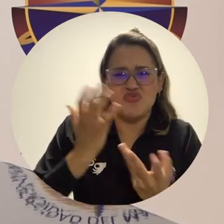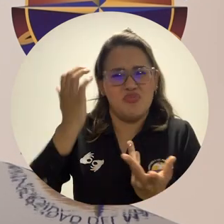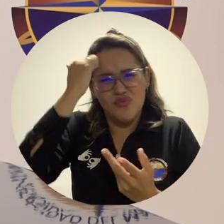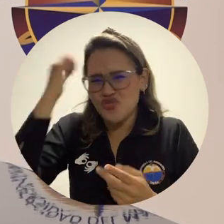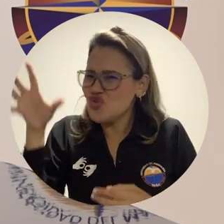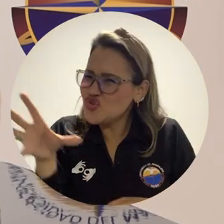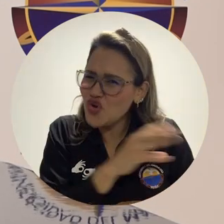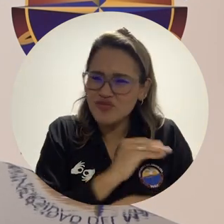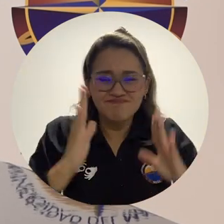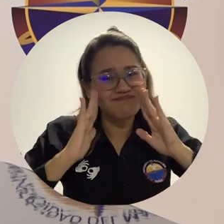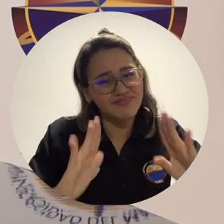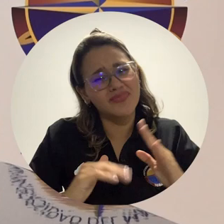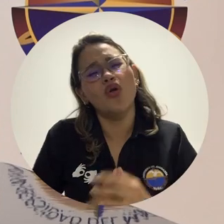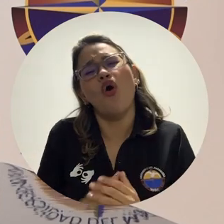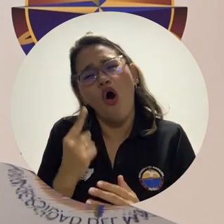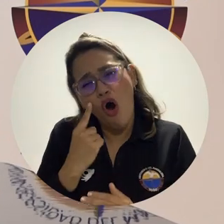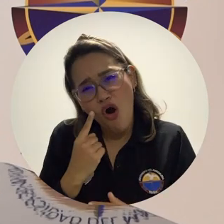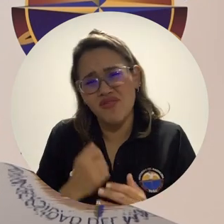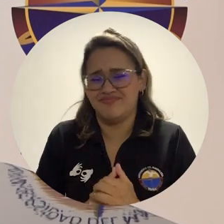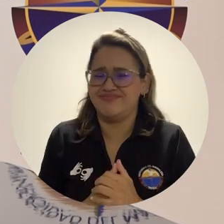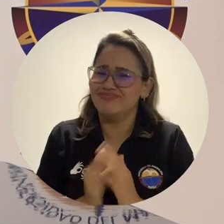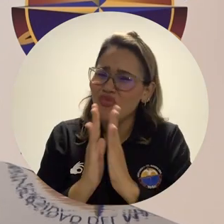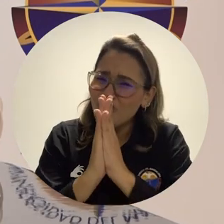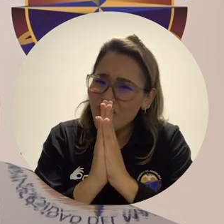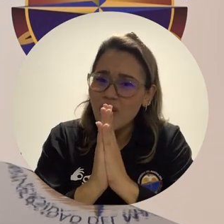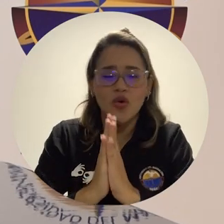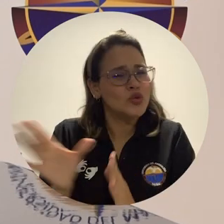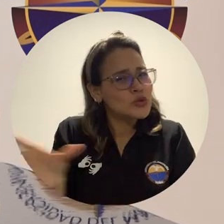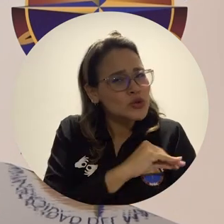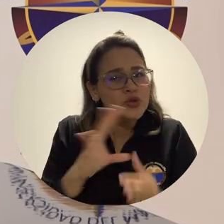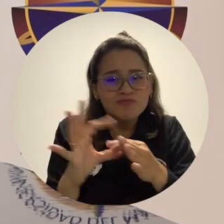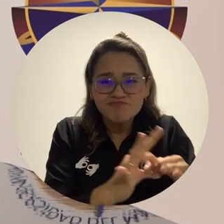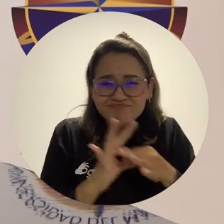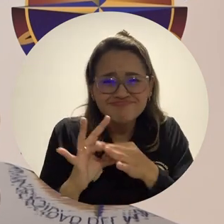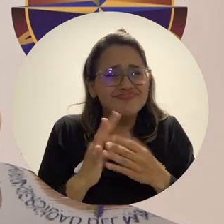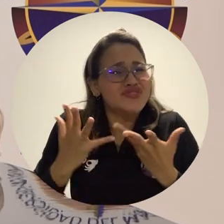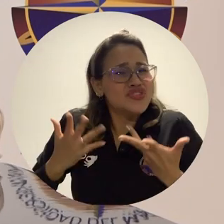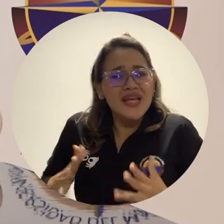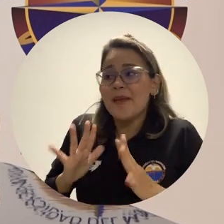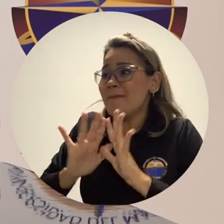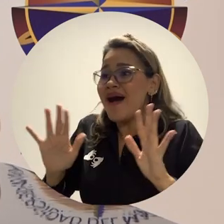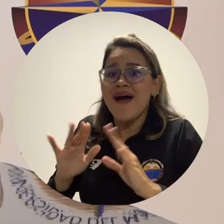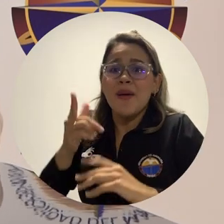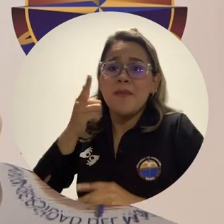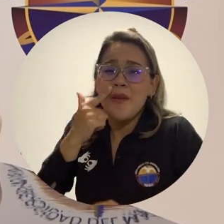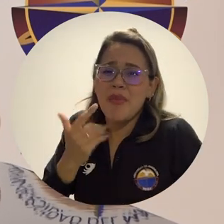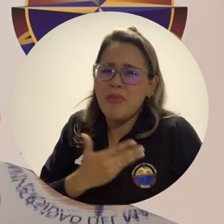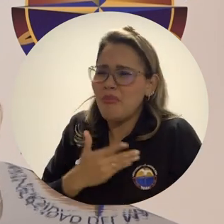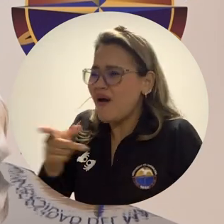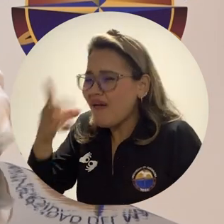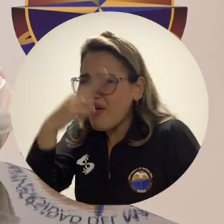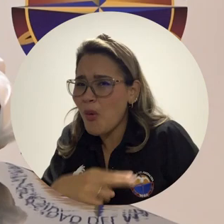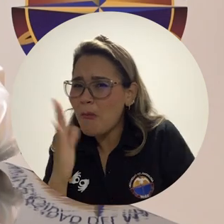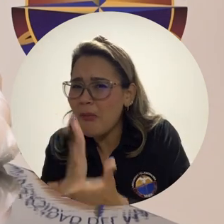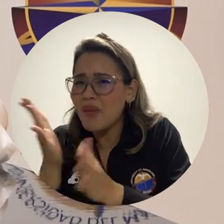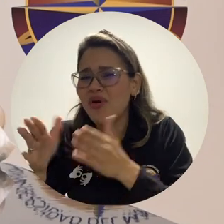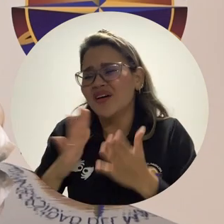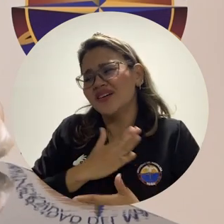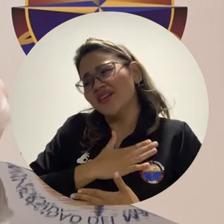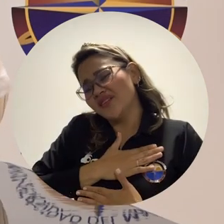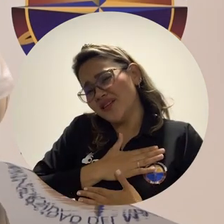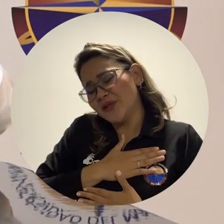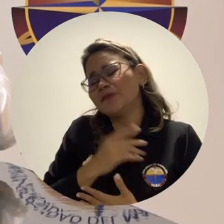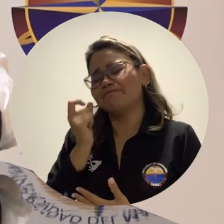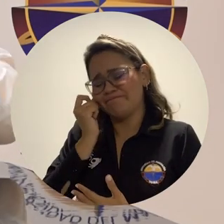como padres, como maestros, como instituciones. Así que tenemos que unirnos entre todos para no tener que seguir diciéndole a las madres o a los